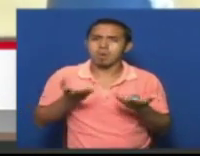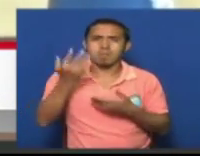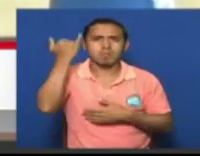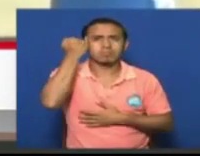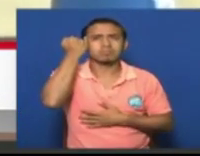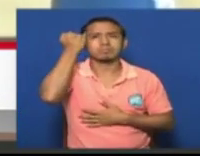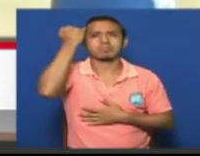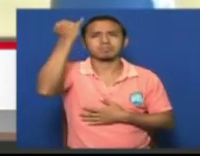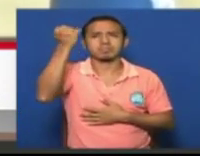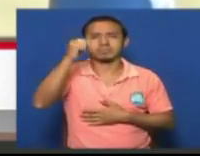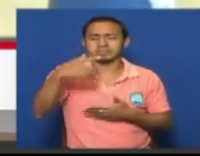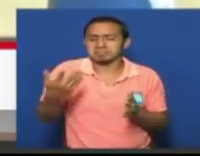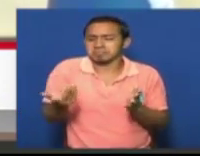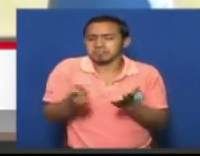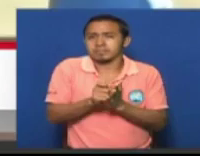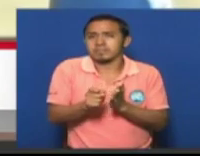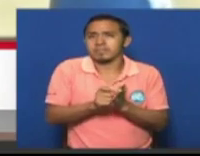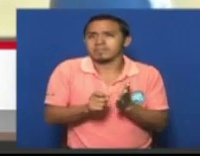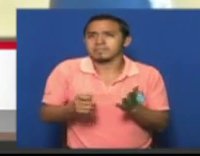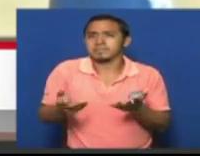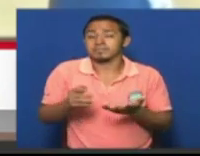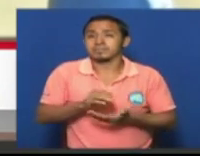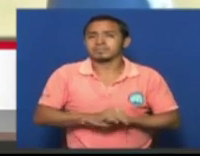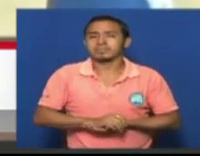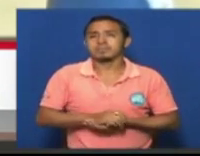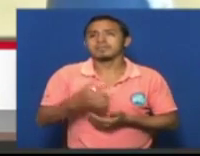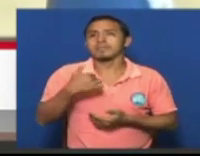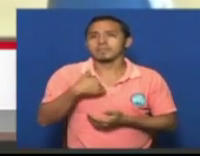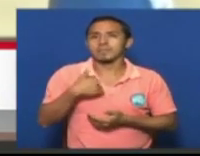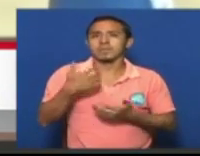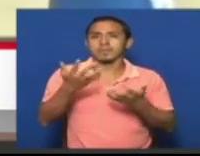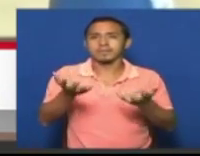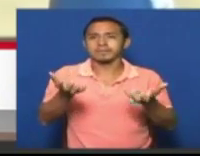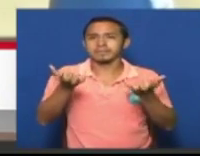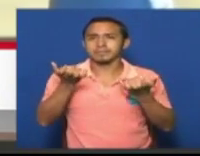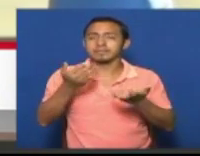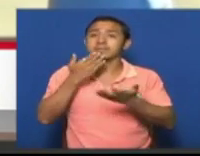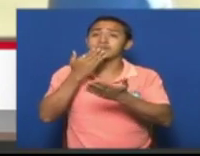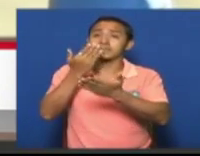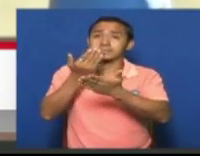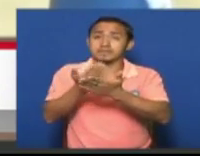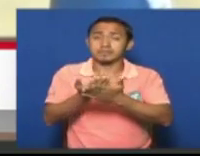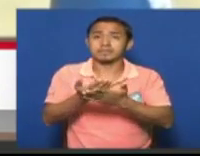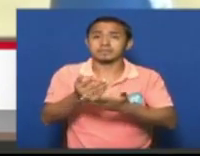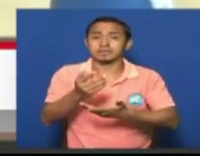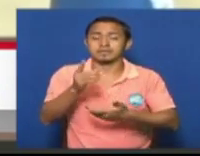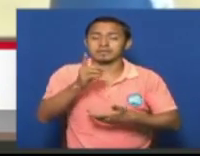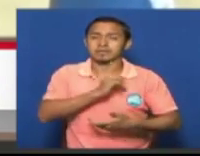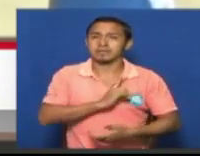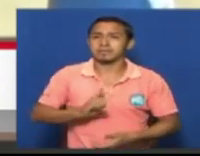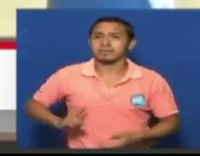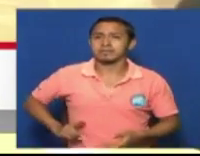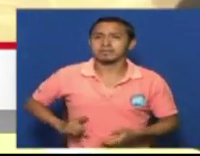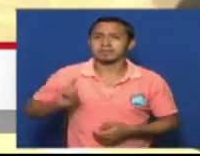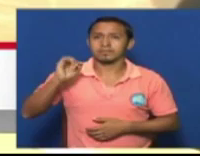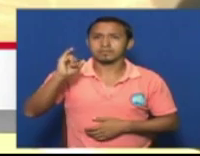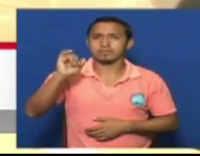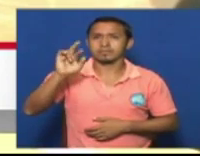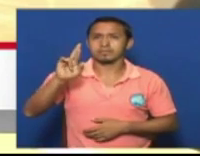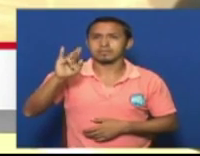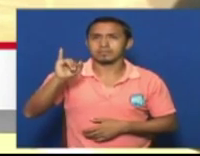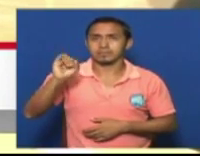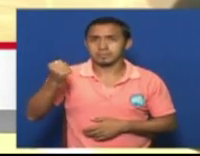de este material yo quiero agradecer a la diputada iris montenegro que es primer vicepresidente